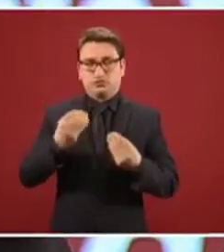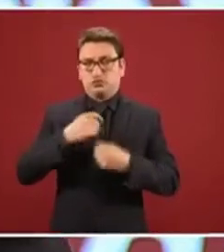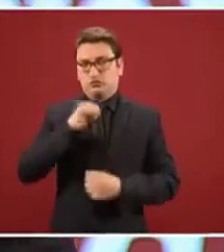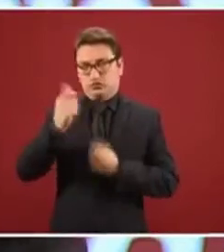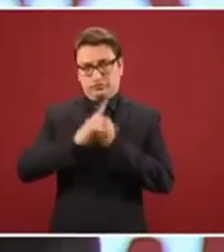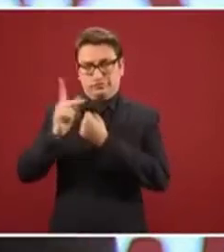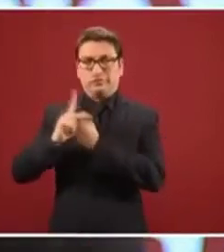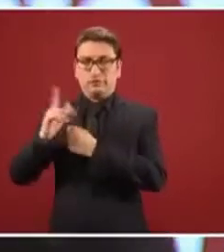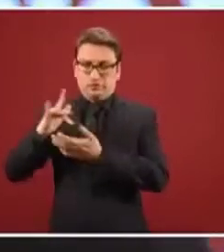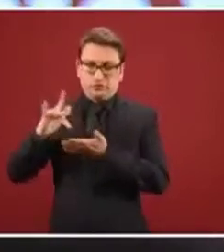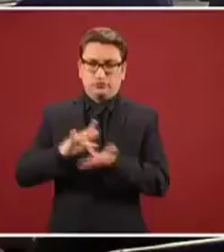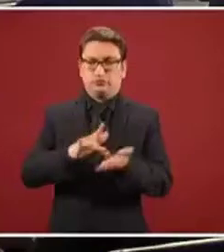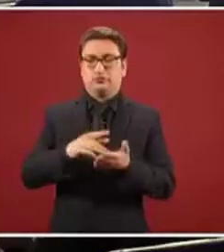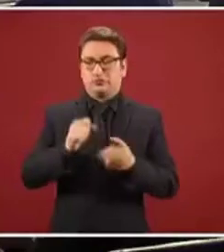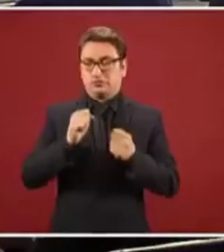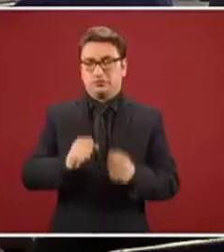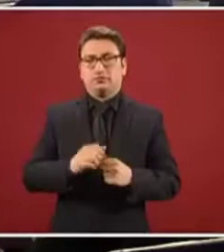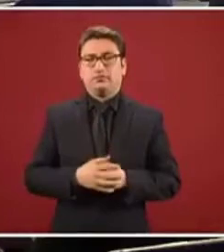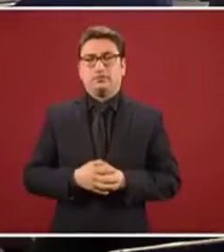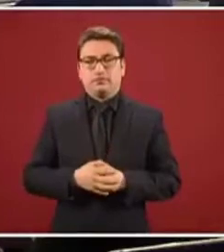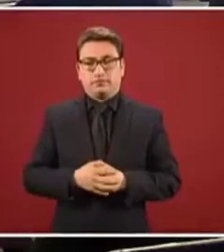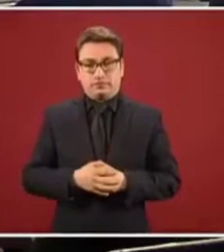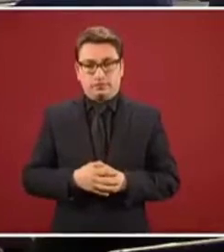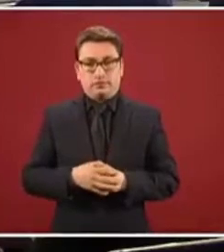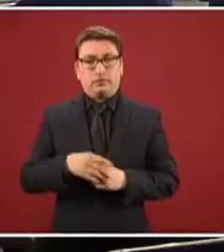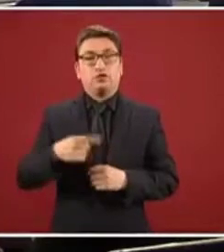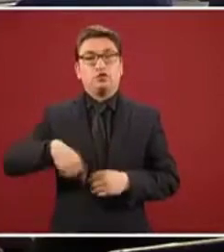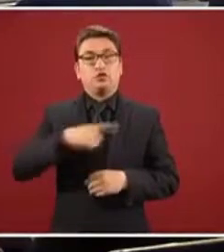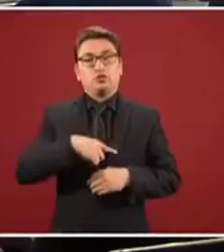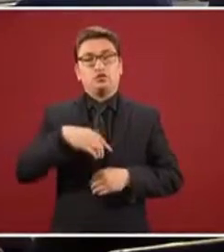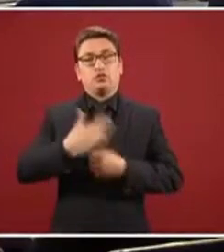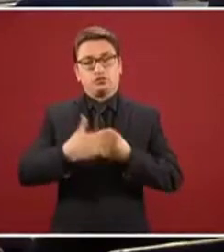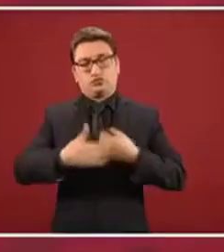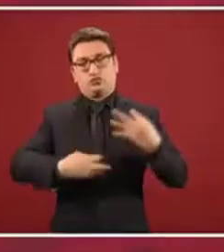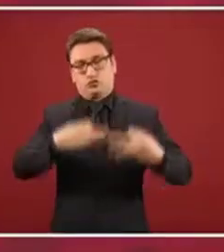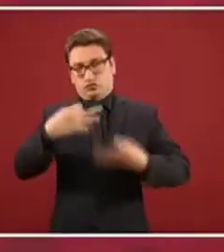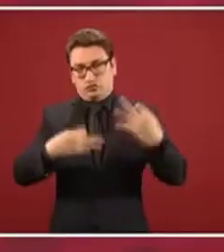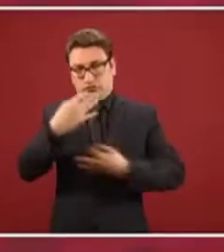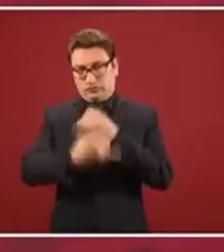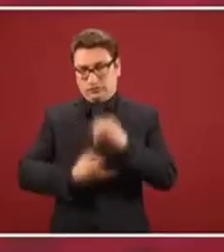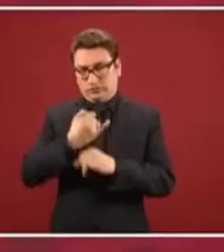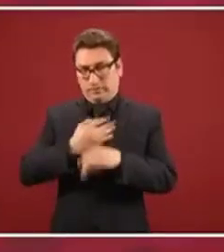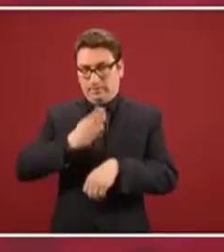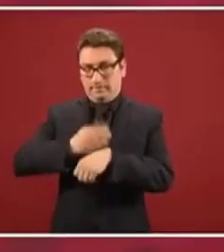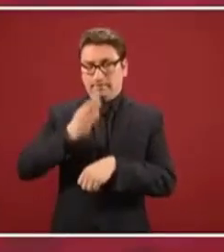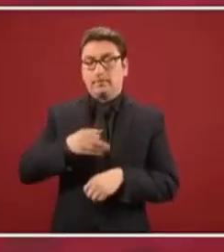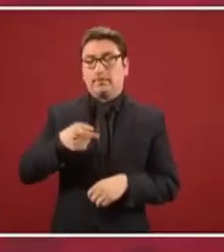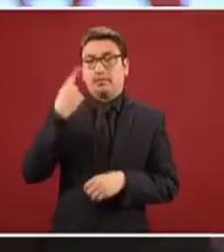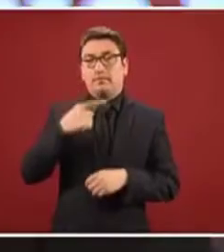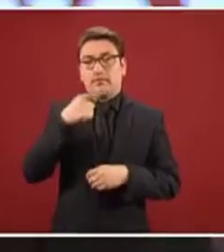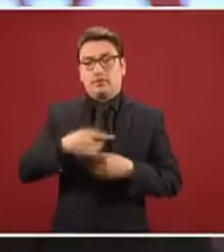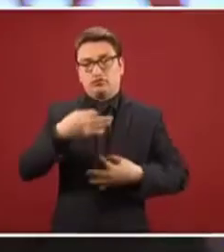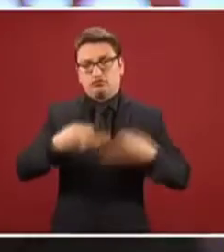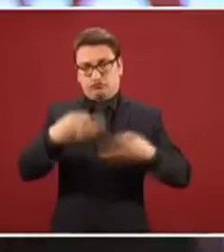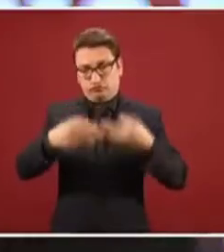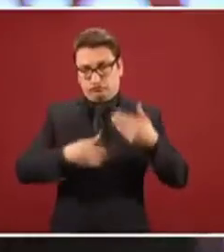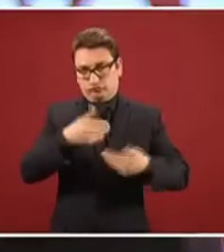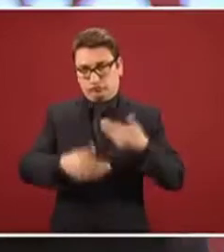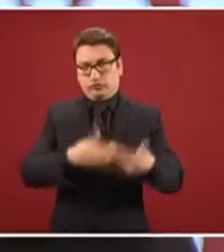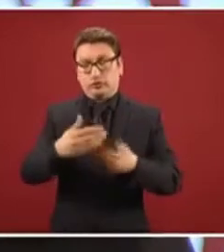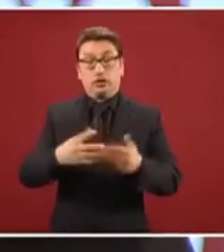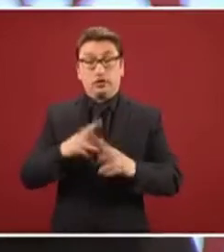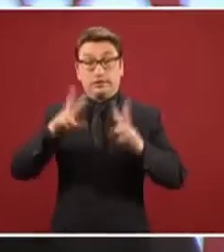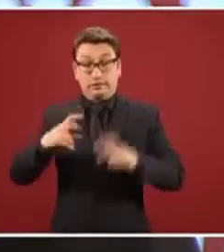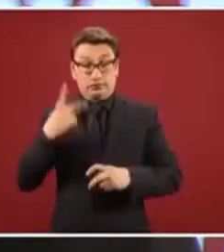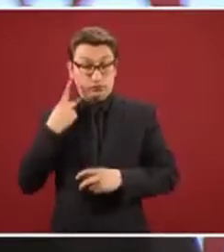harán. Entonces, vamos a la Corte Penal Internacional precisamente para darle una dimensión jurídica al asunto, ya no solamente